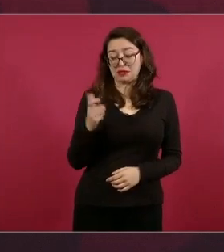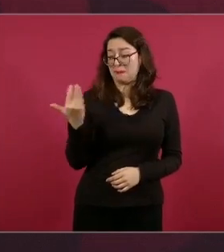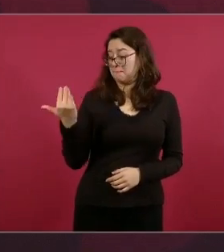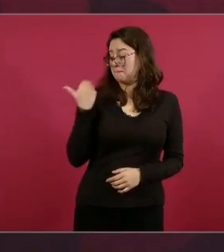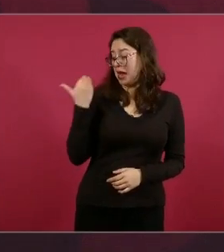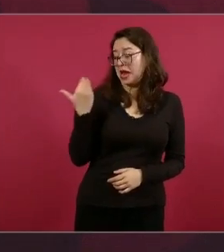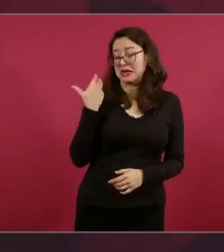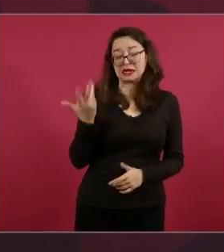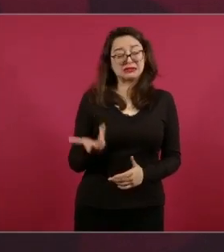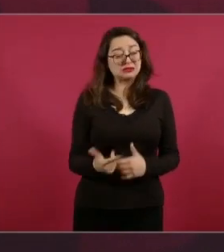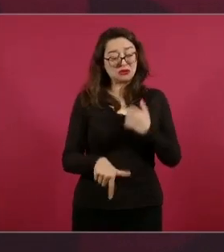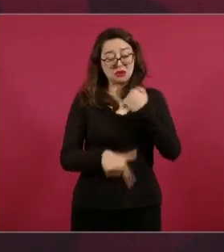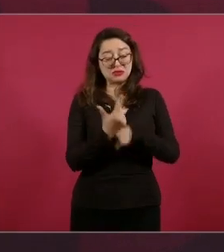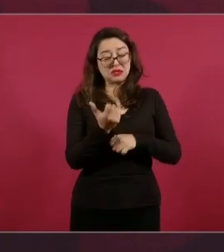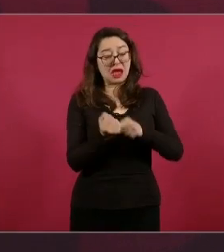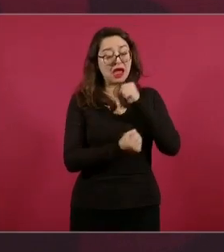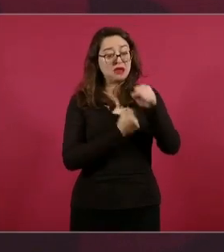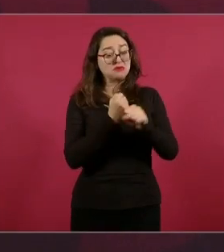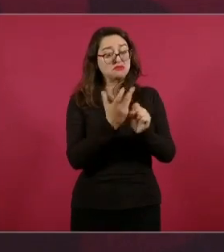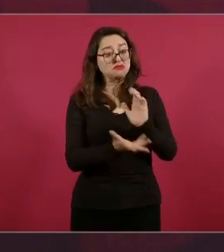Entonces,